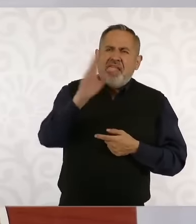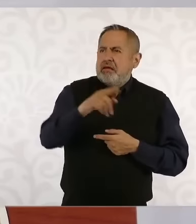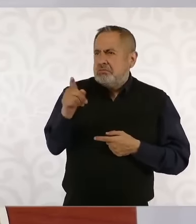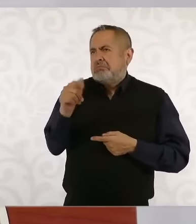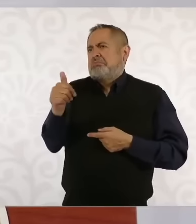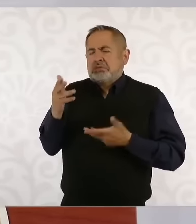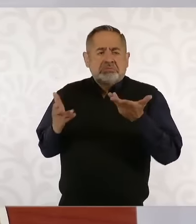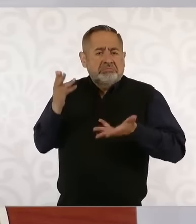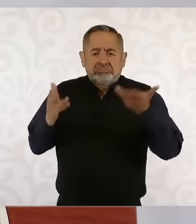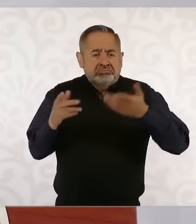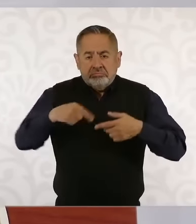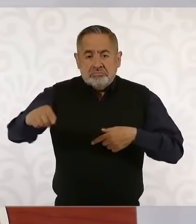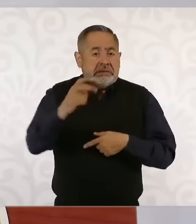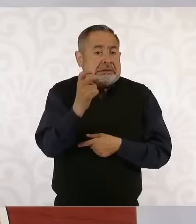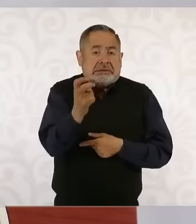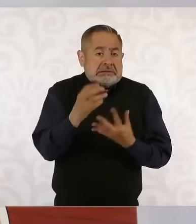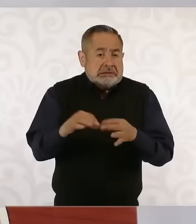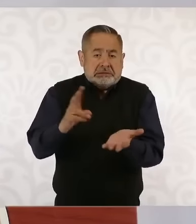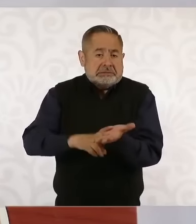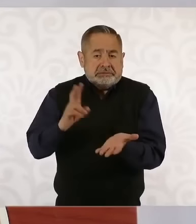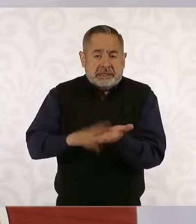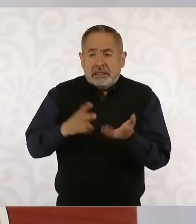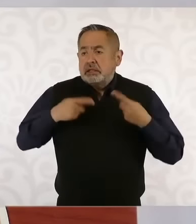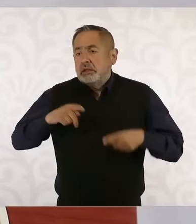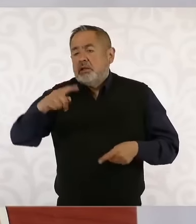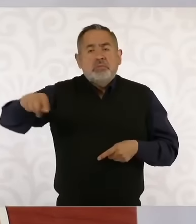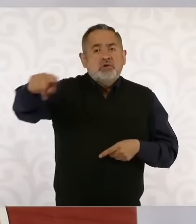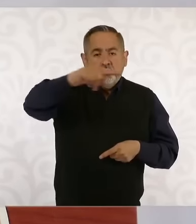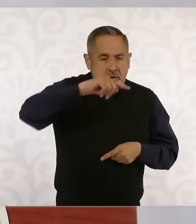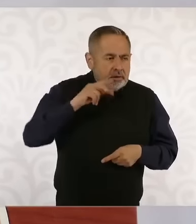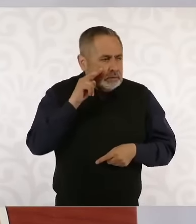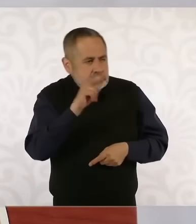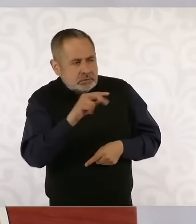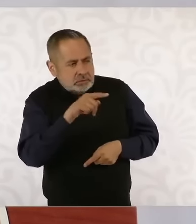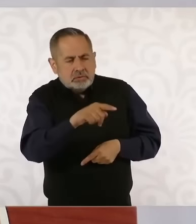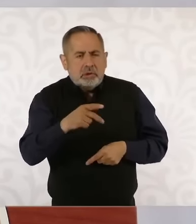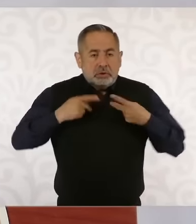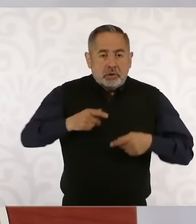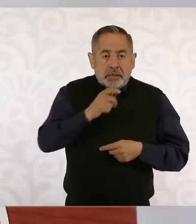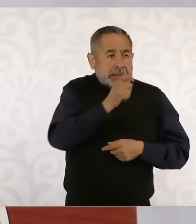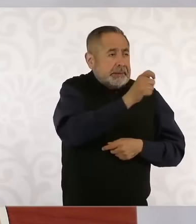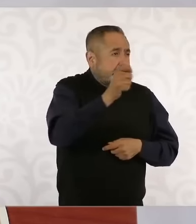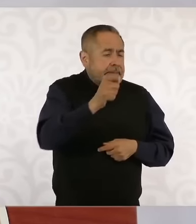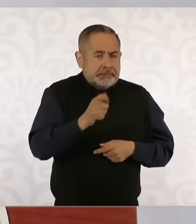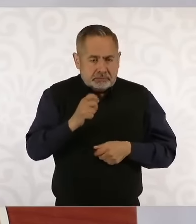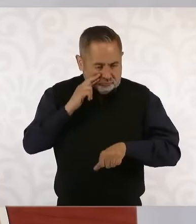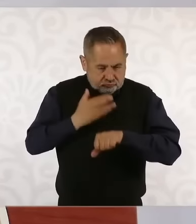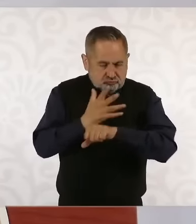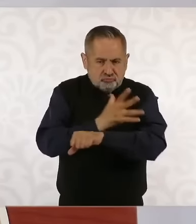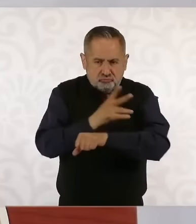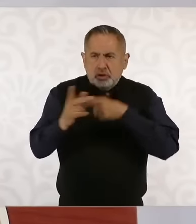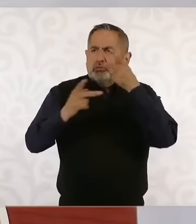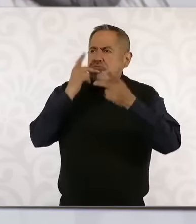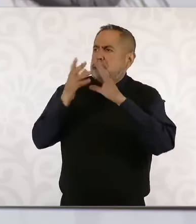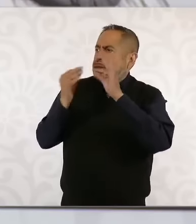Entonces, ese reconocimiento es lo que les va dando también su legitimidad. Hay algunas televisoras